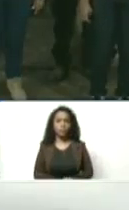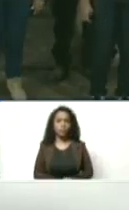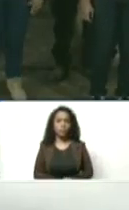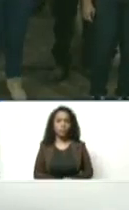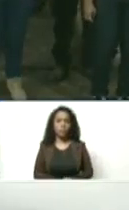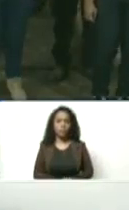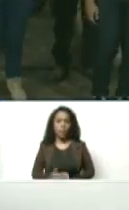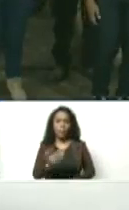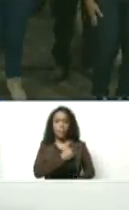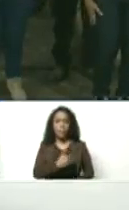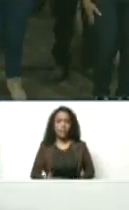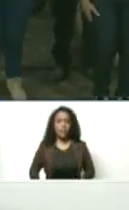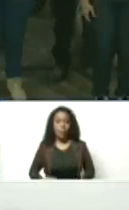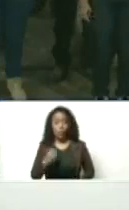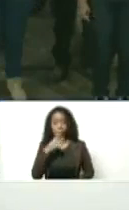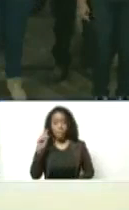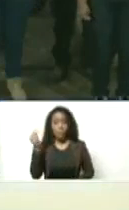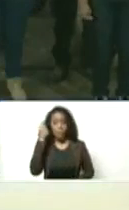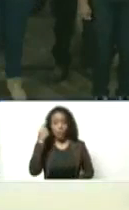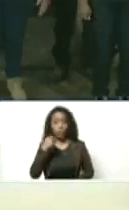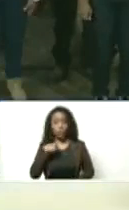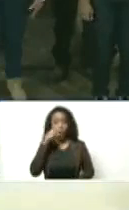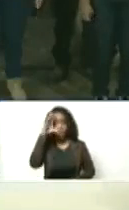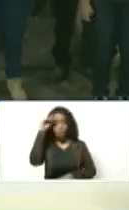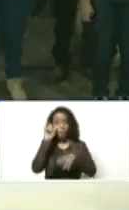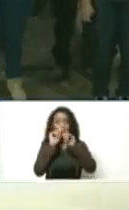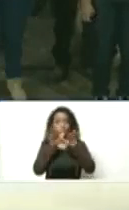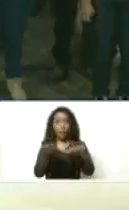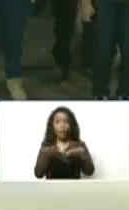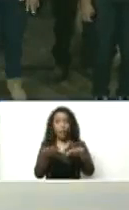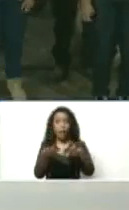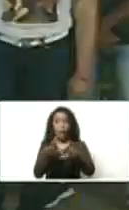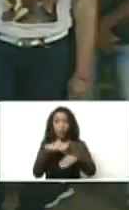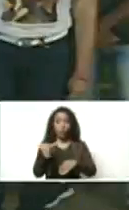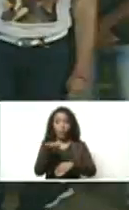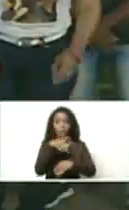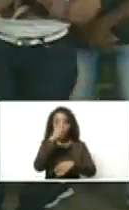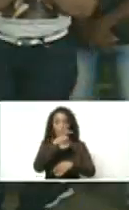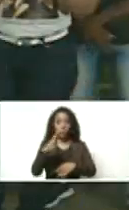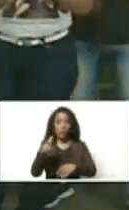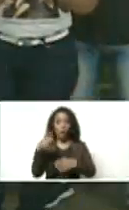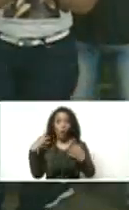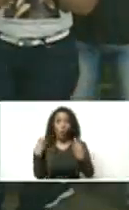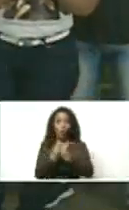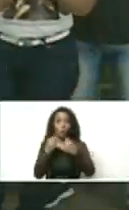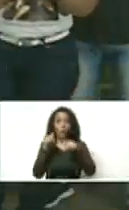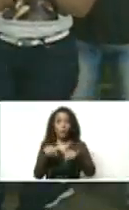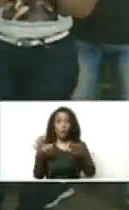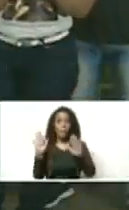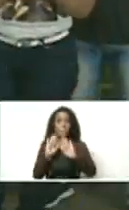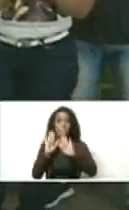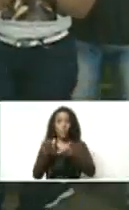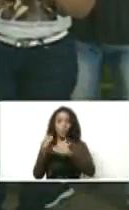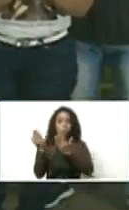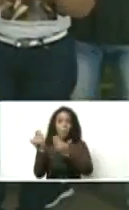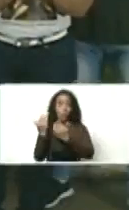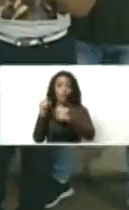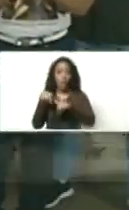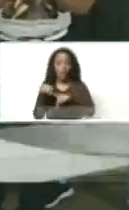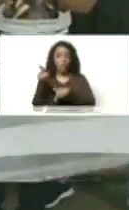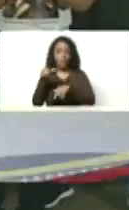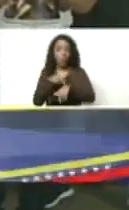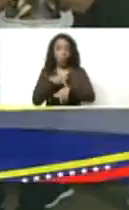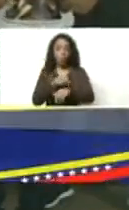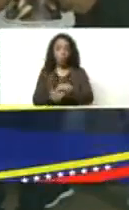presidente bueno primeramente que dios me lo bendiga y bendiga con esta gente hermosas que nos está acompañando lo que los acompañan a ustedes allí en ese momento